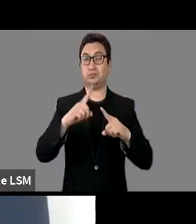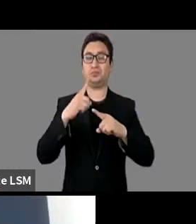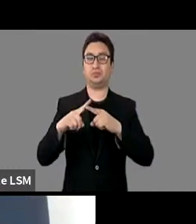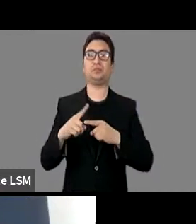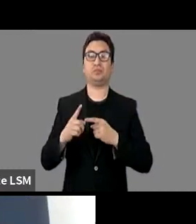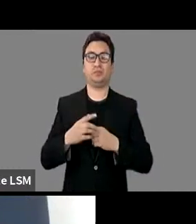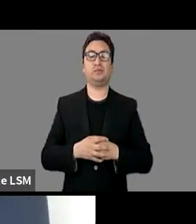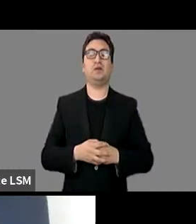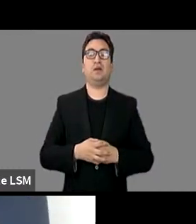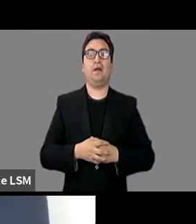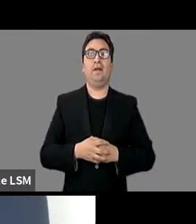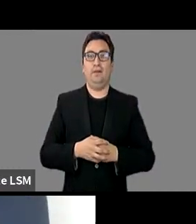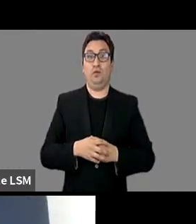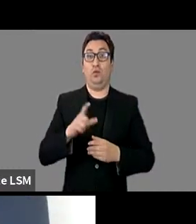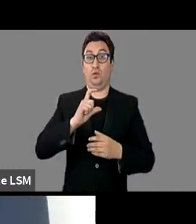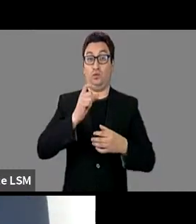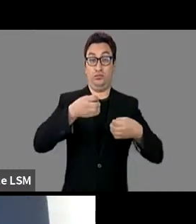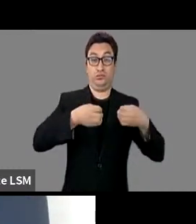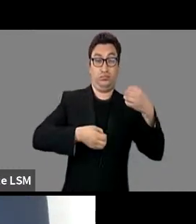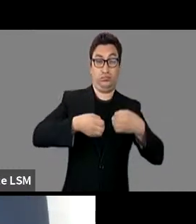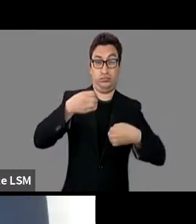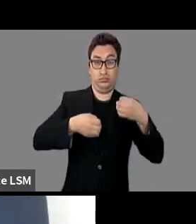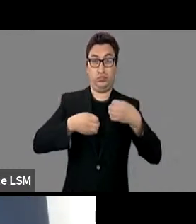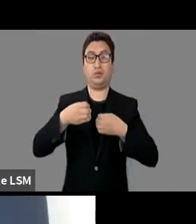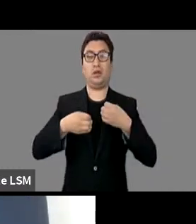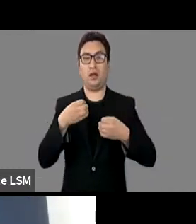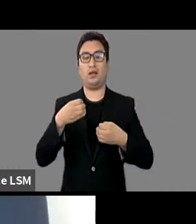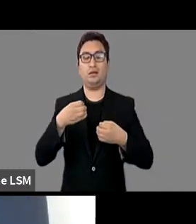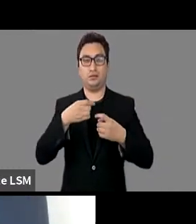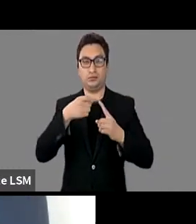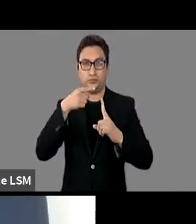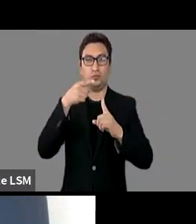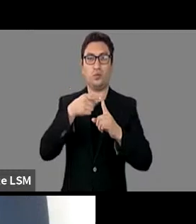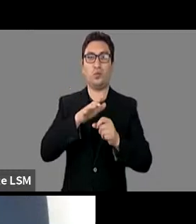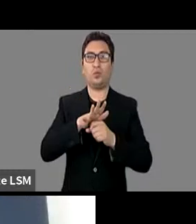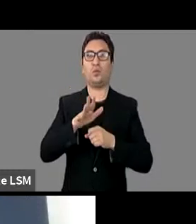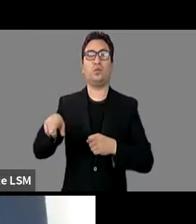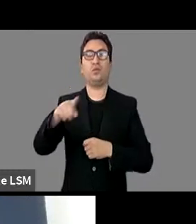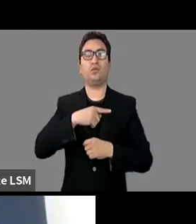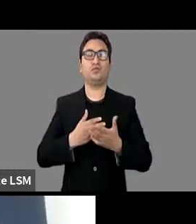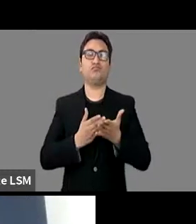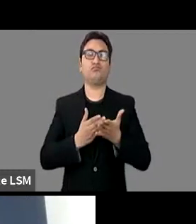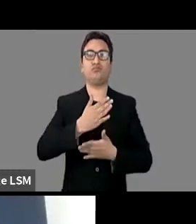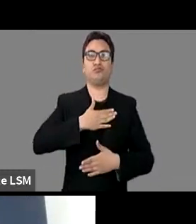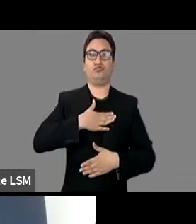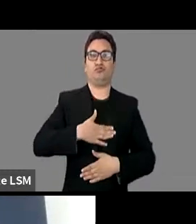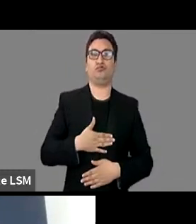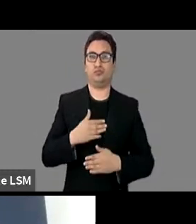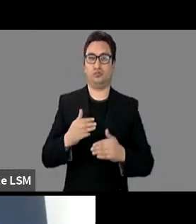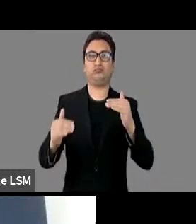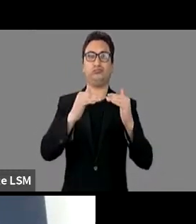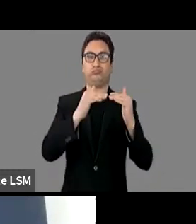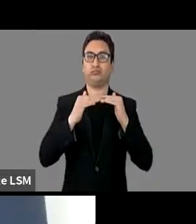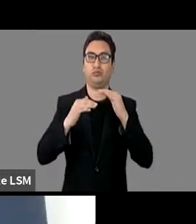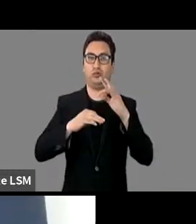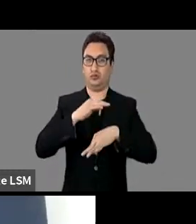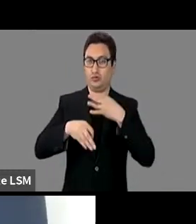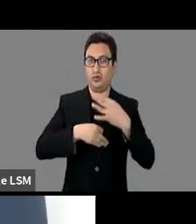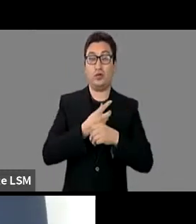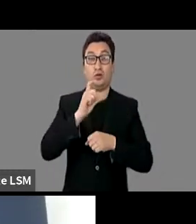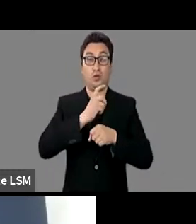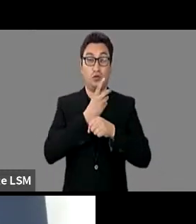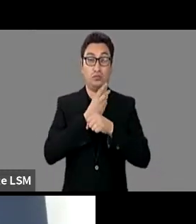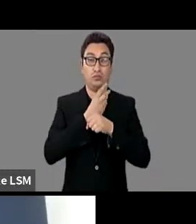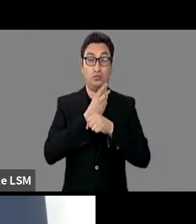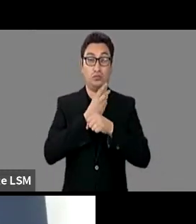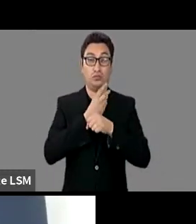un acceso a la justicia en igualdad de condiciones, que los ajustes no se son en lo